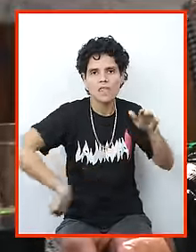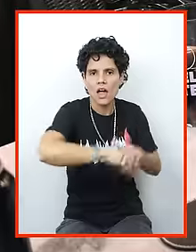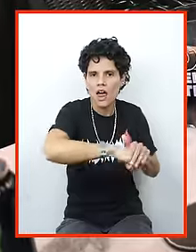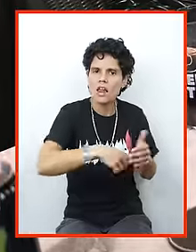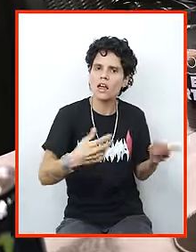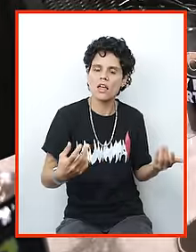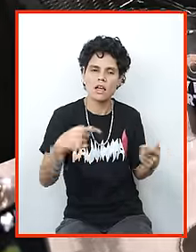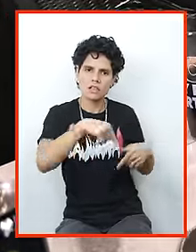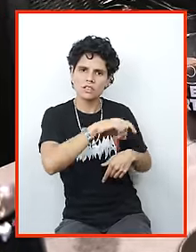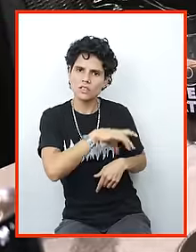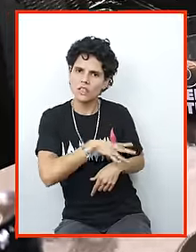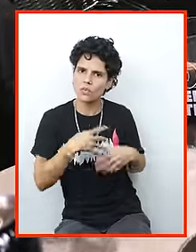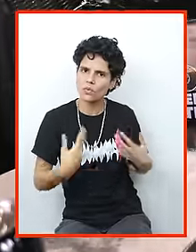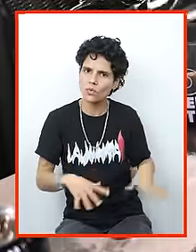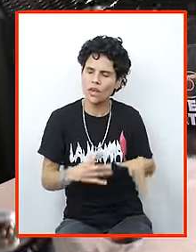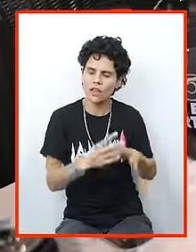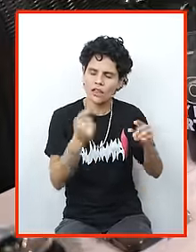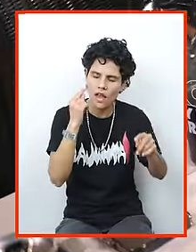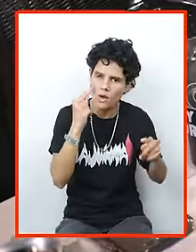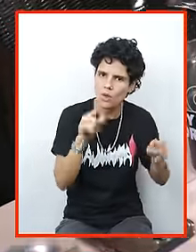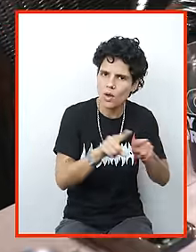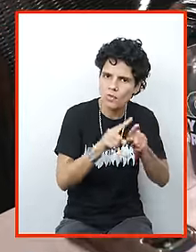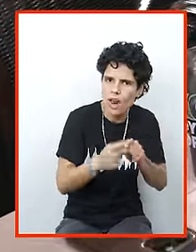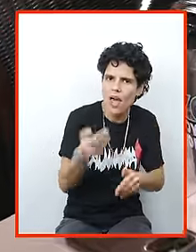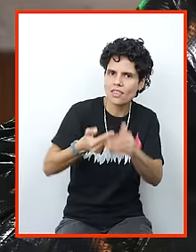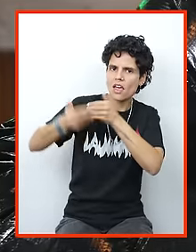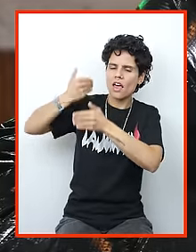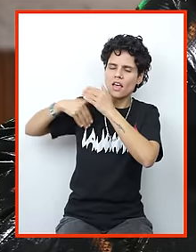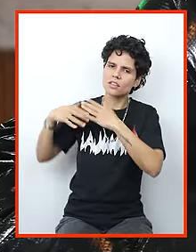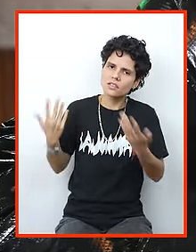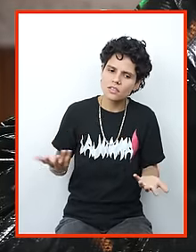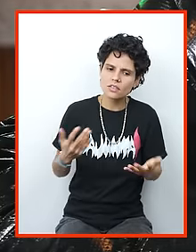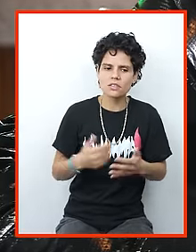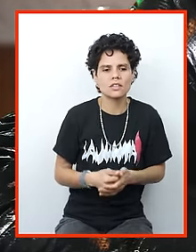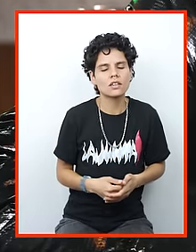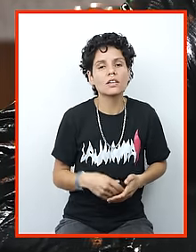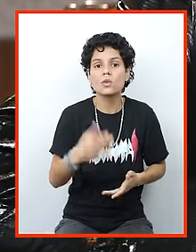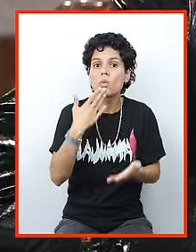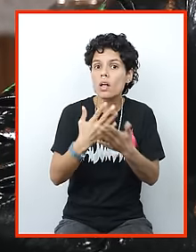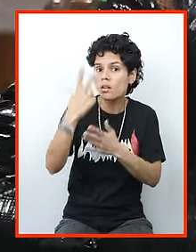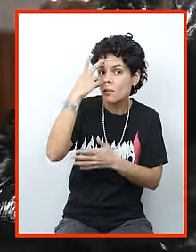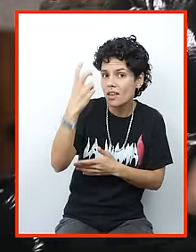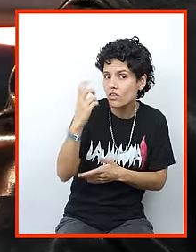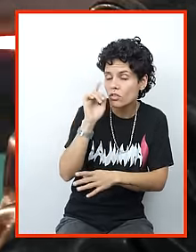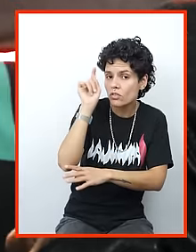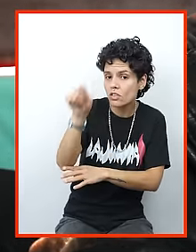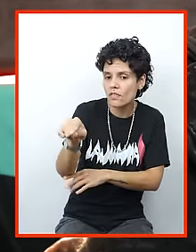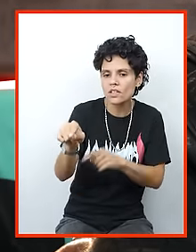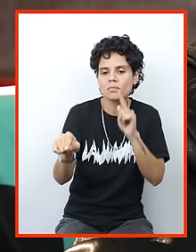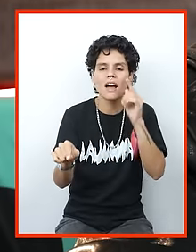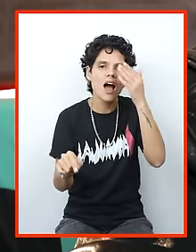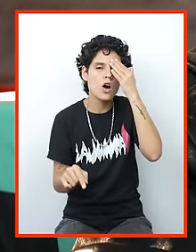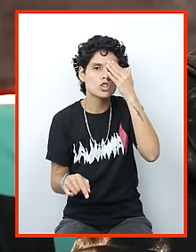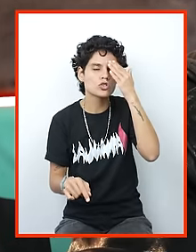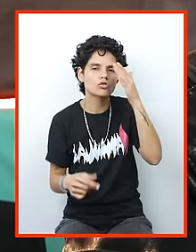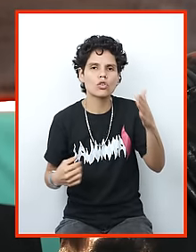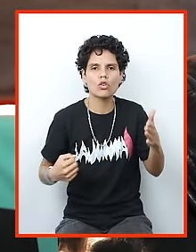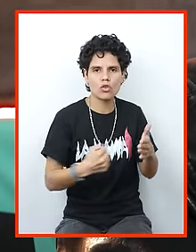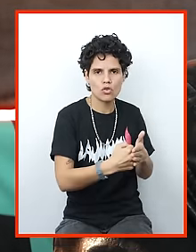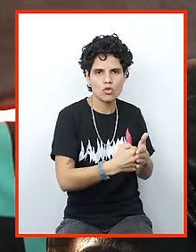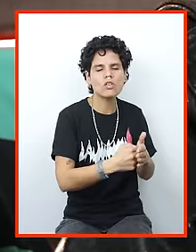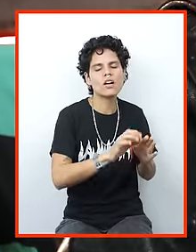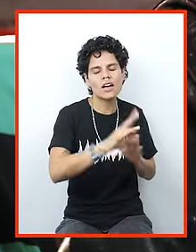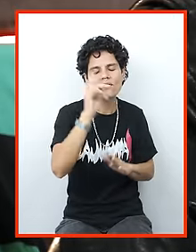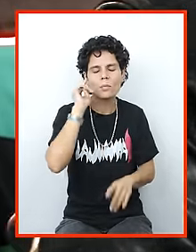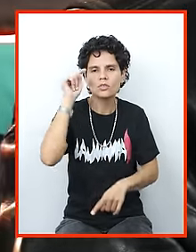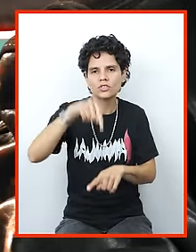güey. Estamos muy mal, estamos en una sociedad que está retrocediendo, padre. Oye, ¿y vas a México? ¿Cuándo te vas? Sí, ahora a fines de agosto vamos a